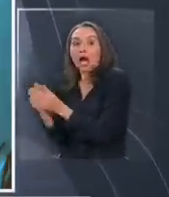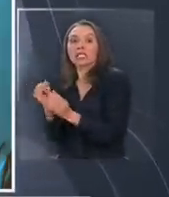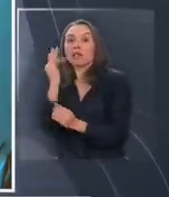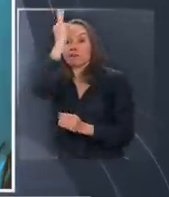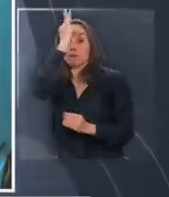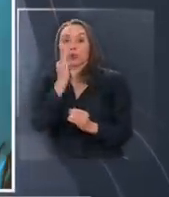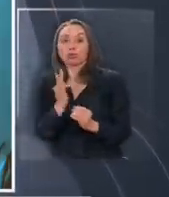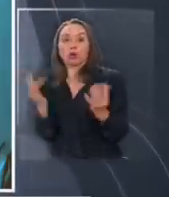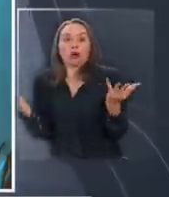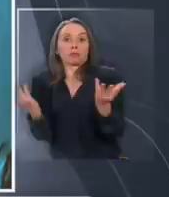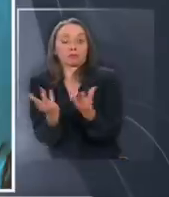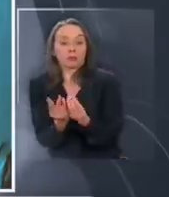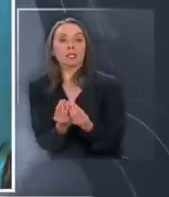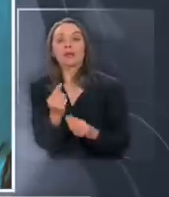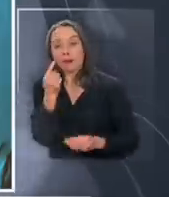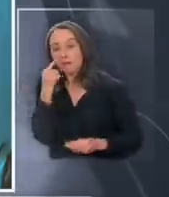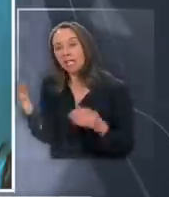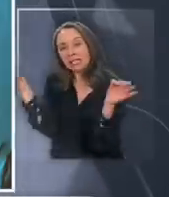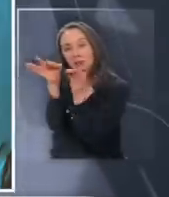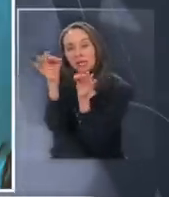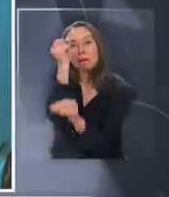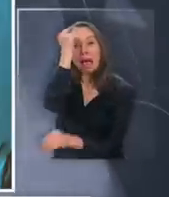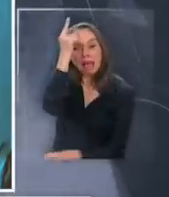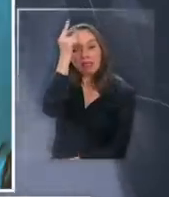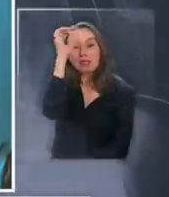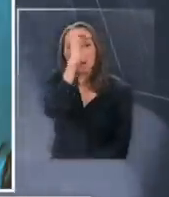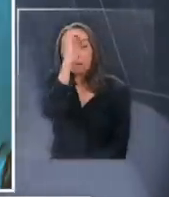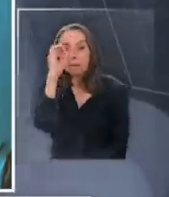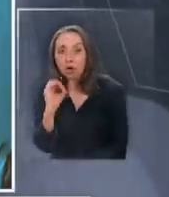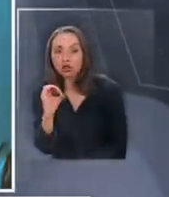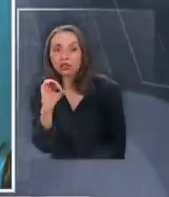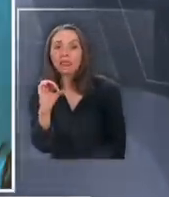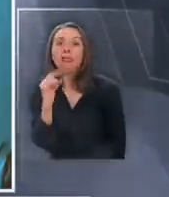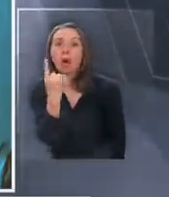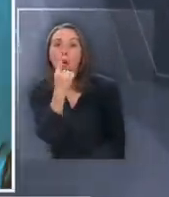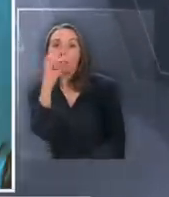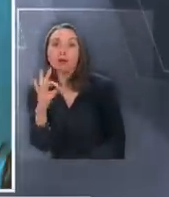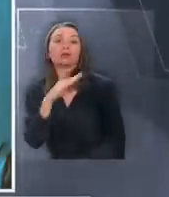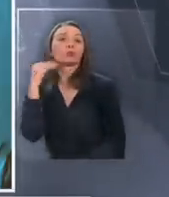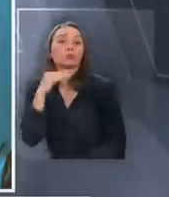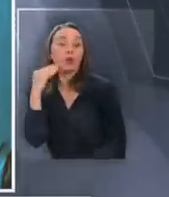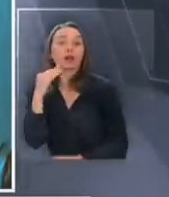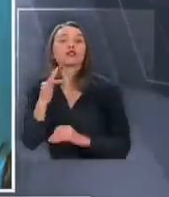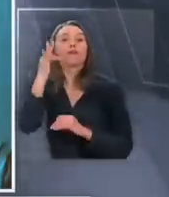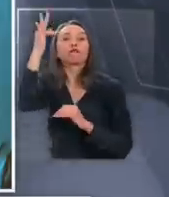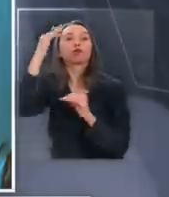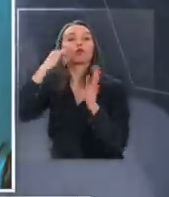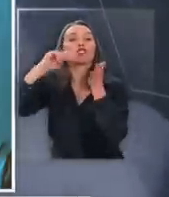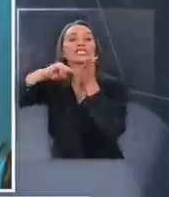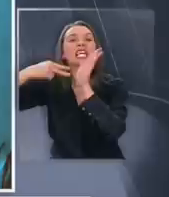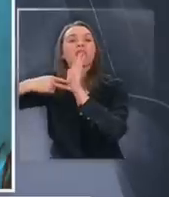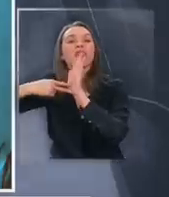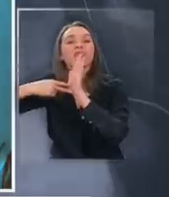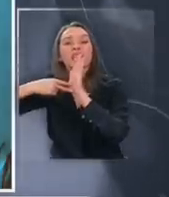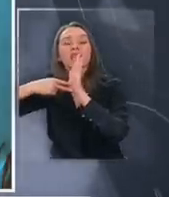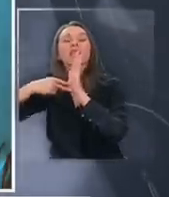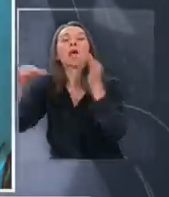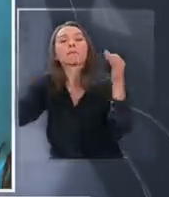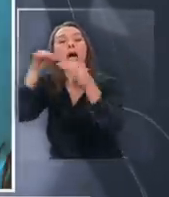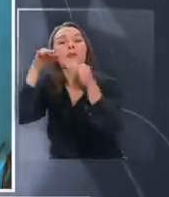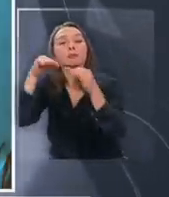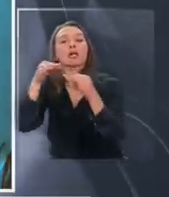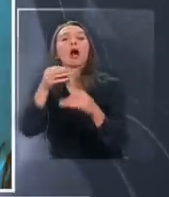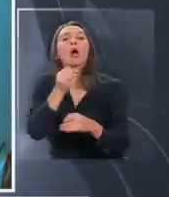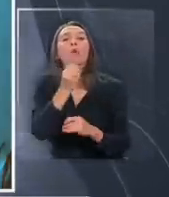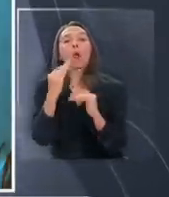entenderlo bien, esta tasa de letalidad luego tendríamos que desagregarla a futuro para ver si es que ha aumentado el porcentaje de letalidad,